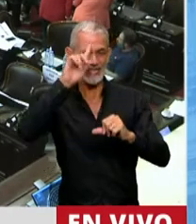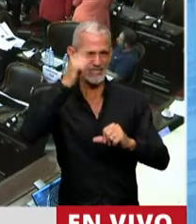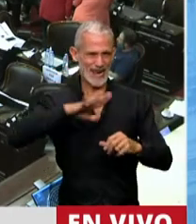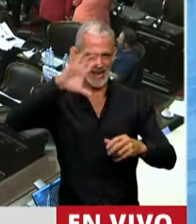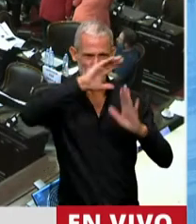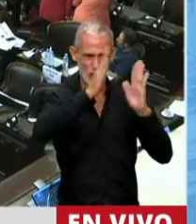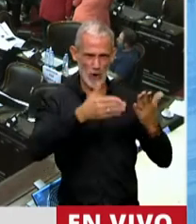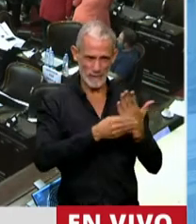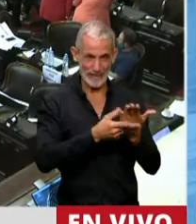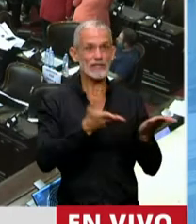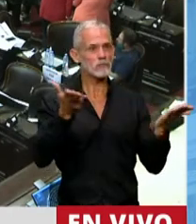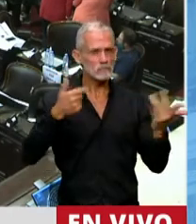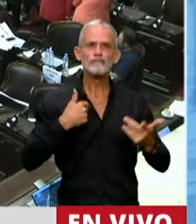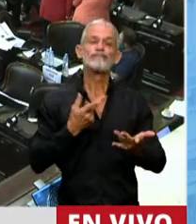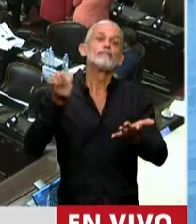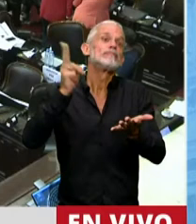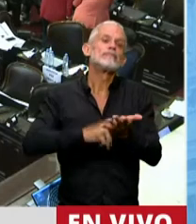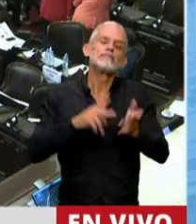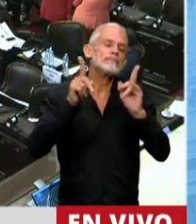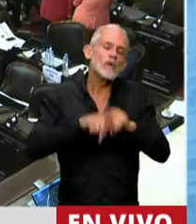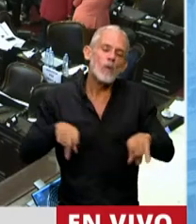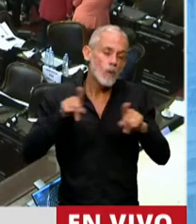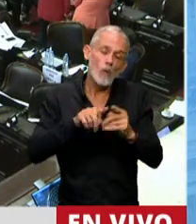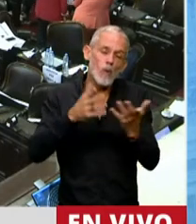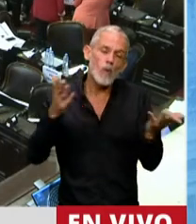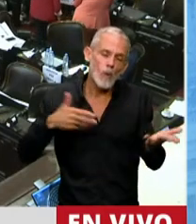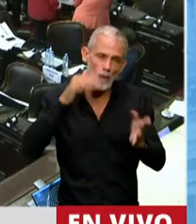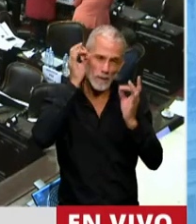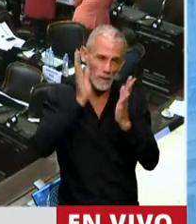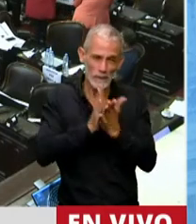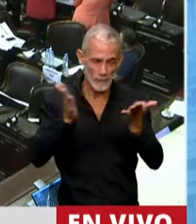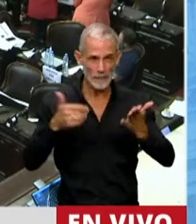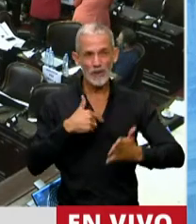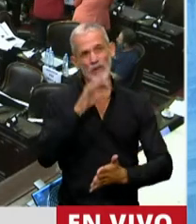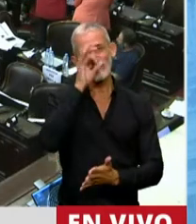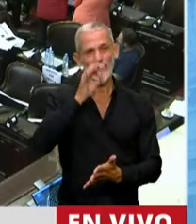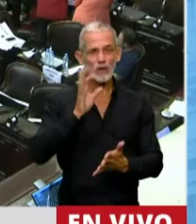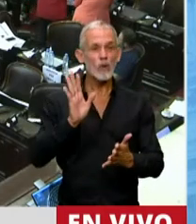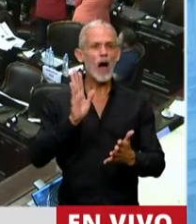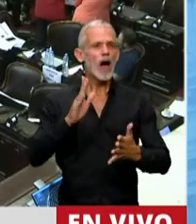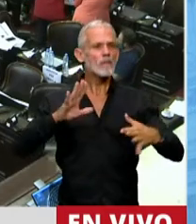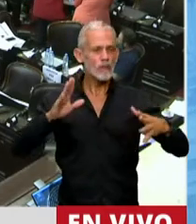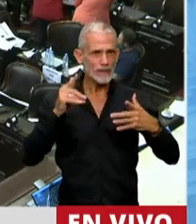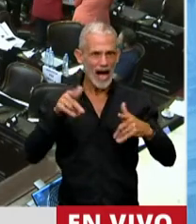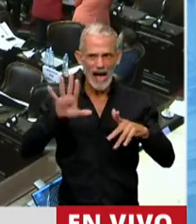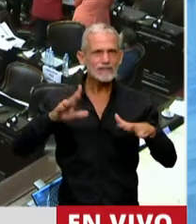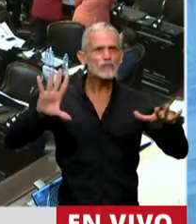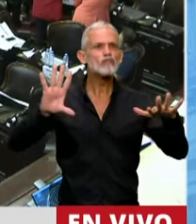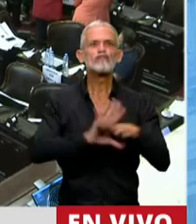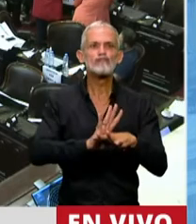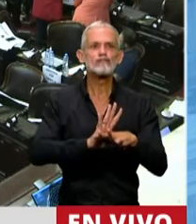yo voy a redundar en el concepto de considerar que nunca es más oportuno el tratamiento de